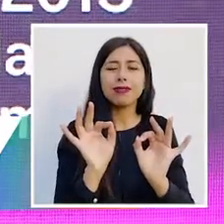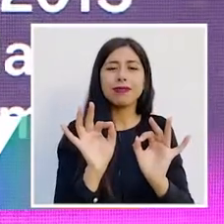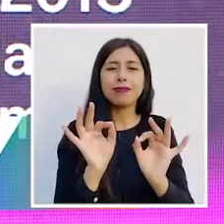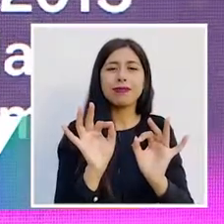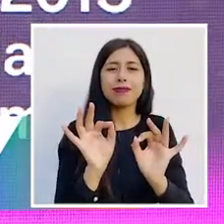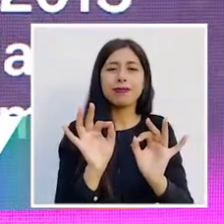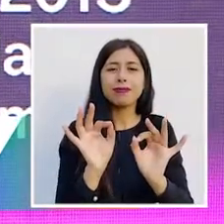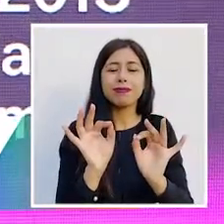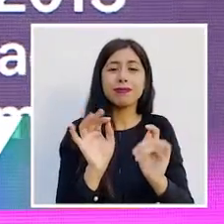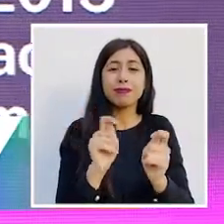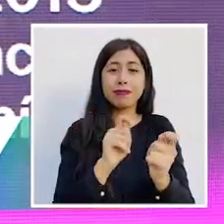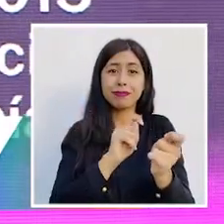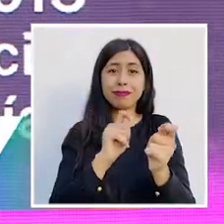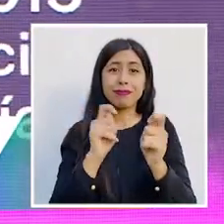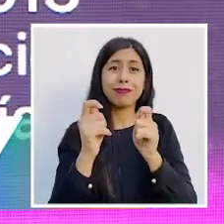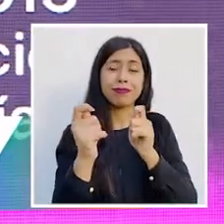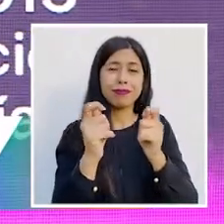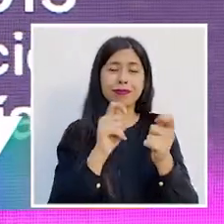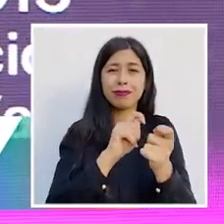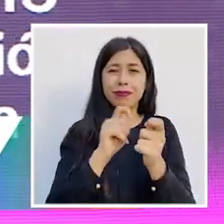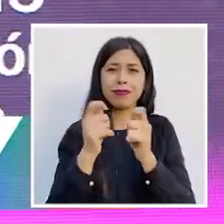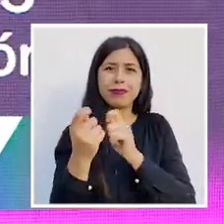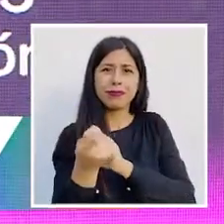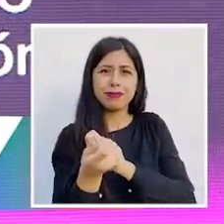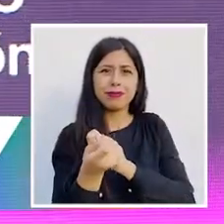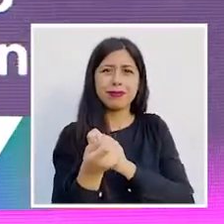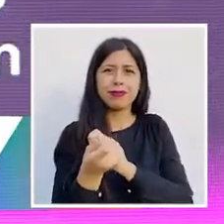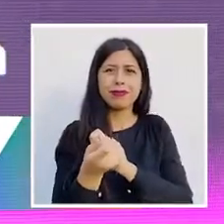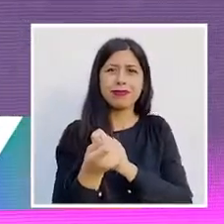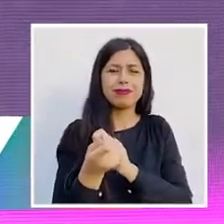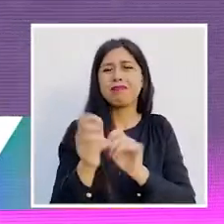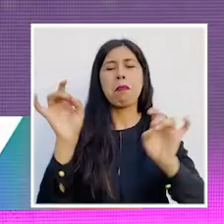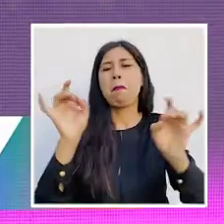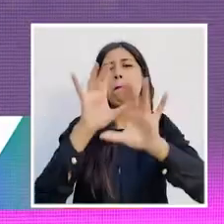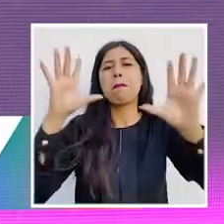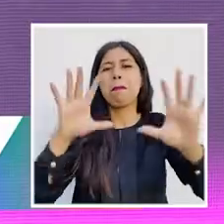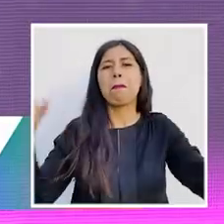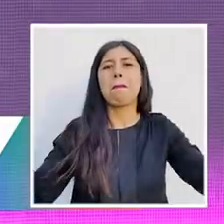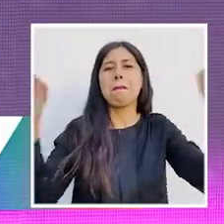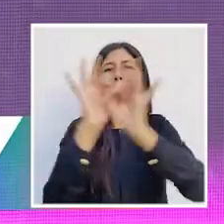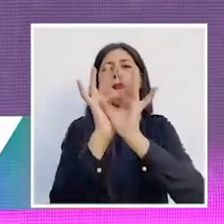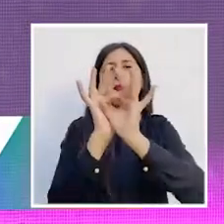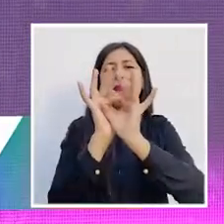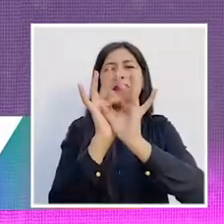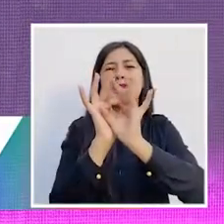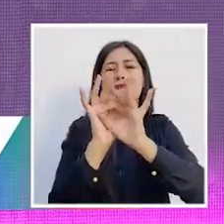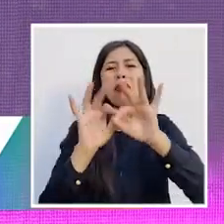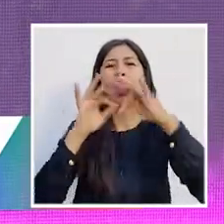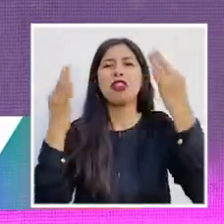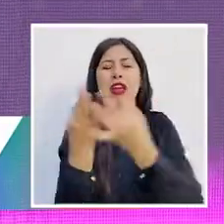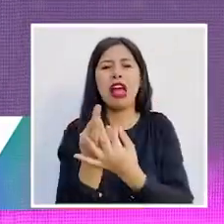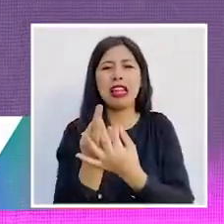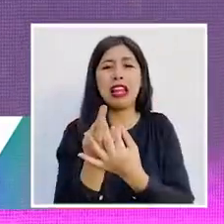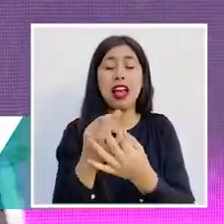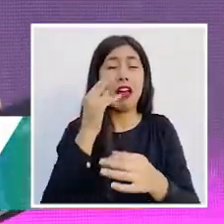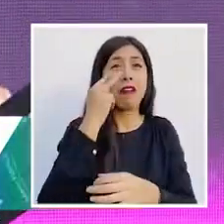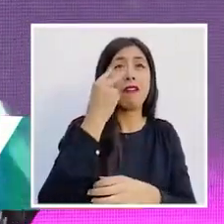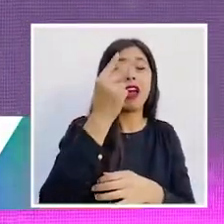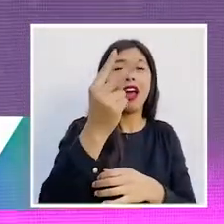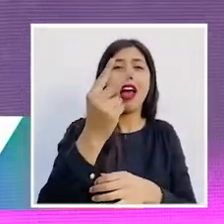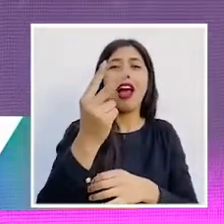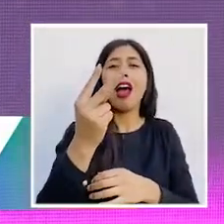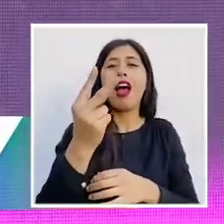la transición entre la parcialidad y la totalidad debiera ocurrir instantáneamente. Debiéramos